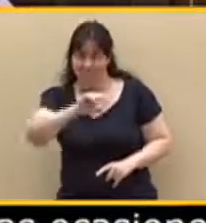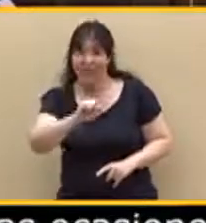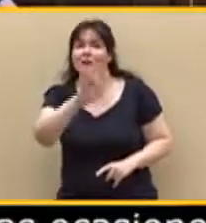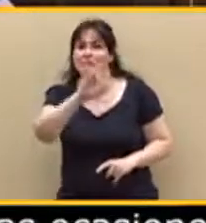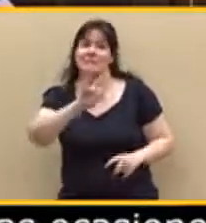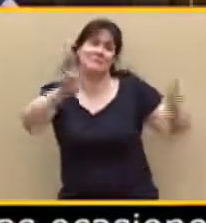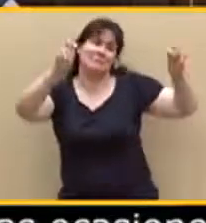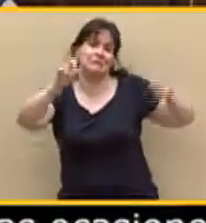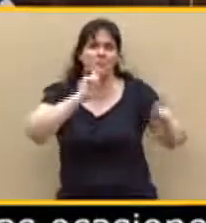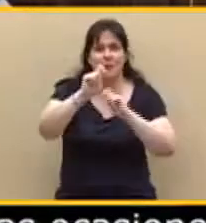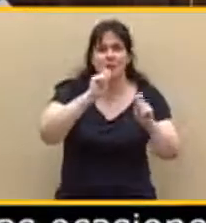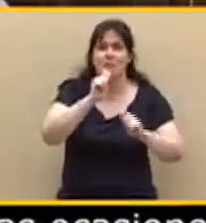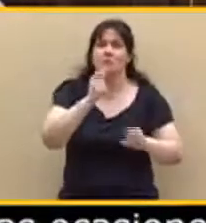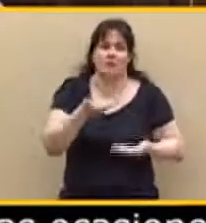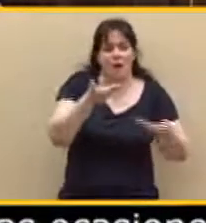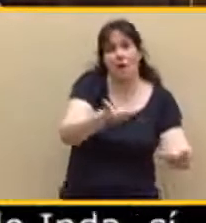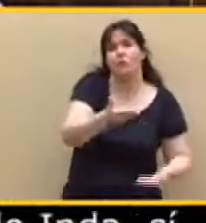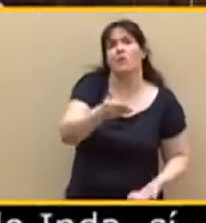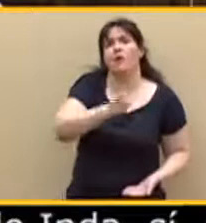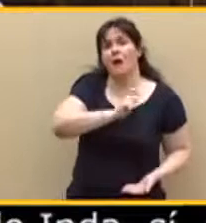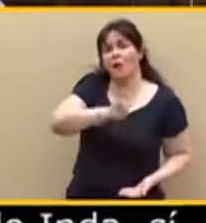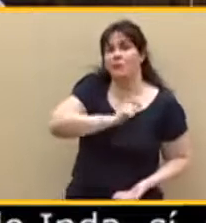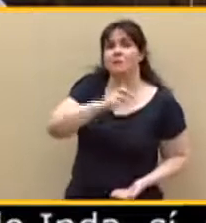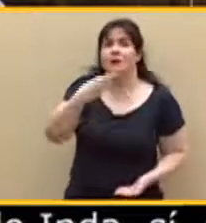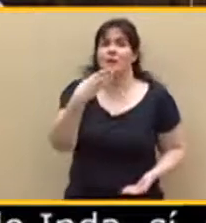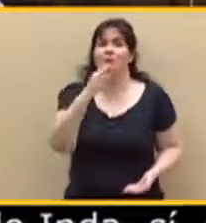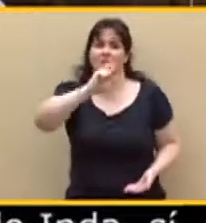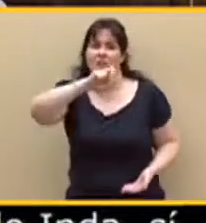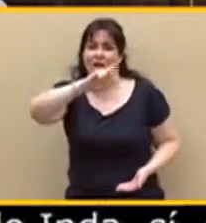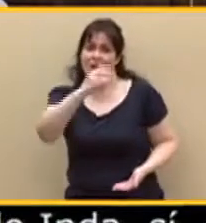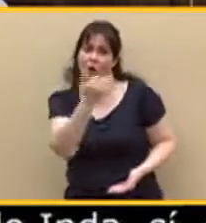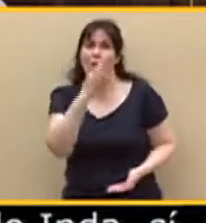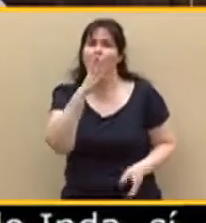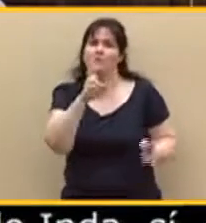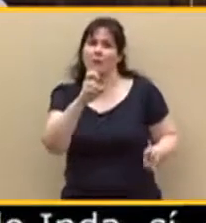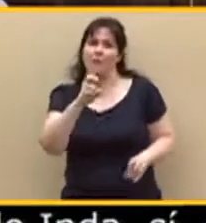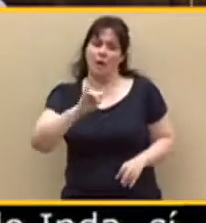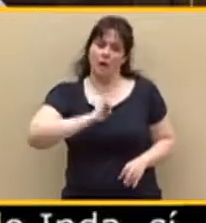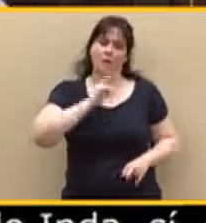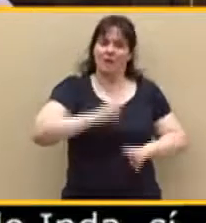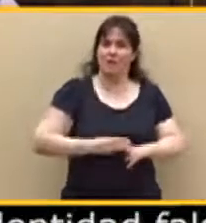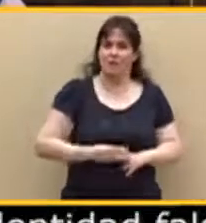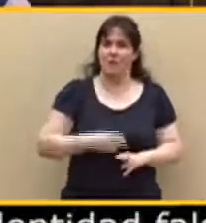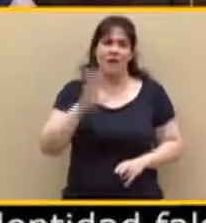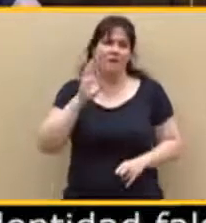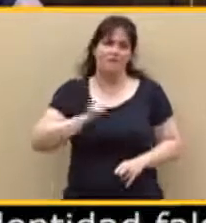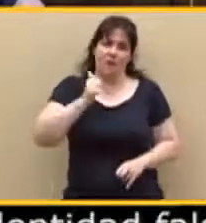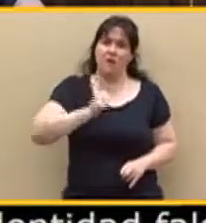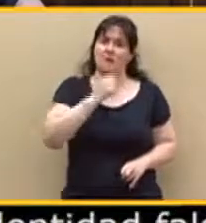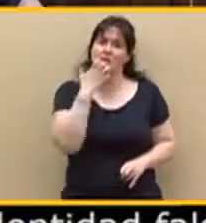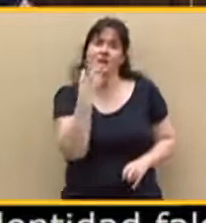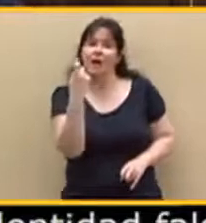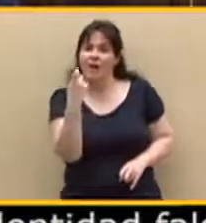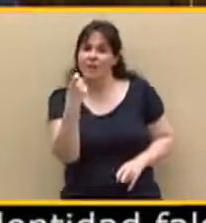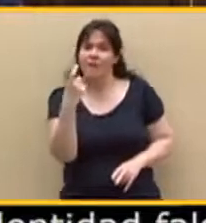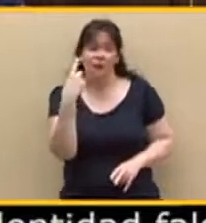ayudaba al comisario Villarejo a asumir una identidad falsa cuando era necesario, sin que estuviese supervisado, de momento,